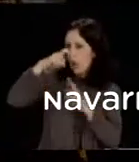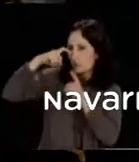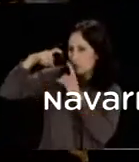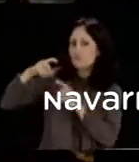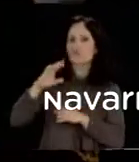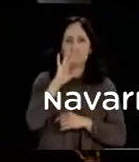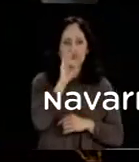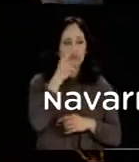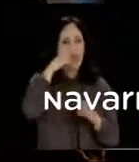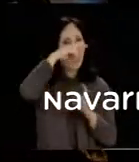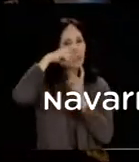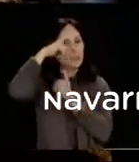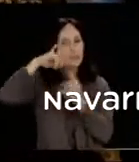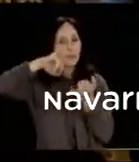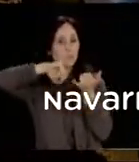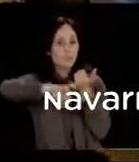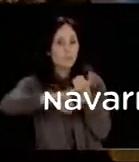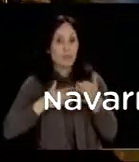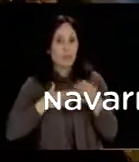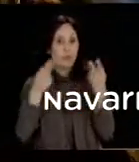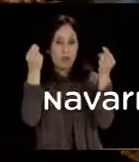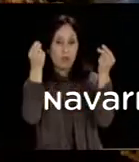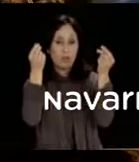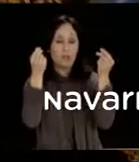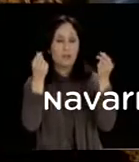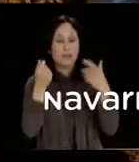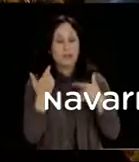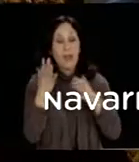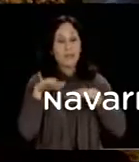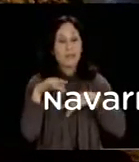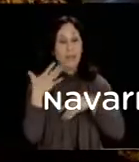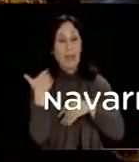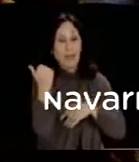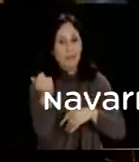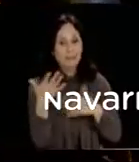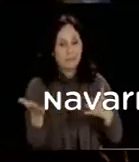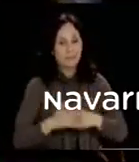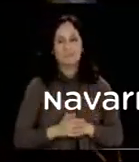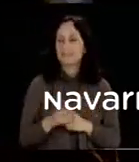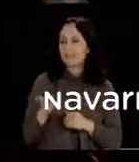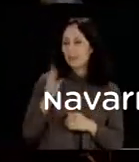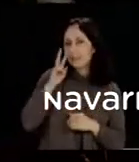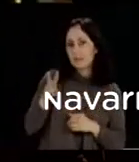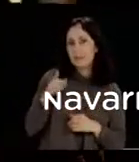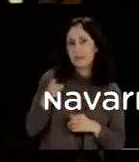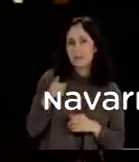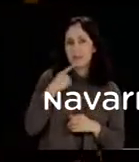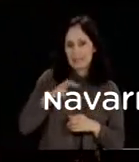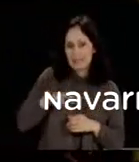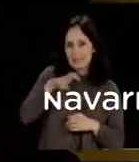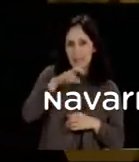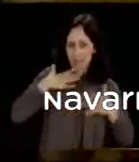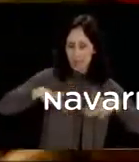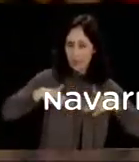años. Mi marido todo baila con los estanzaris y nos embola en estas cosas, nos lleva a todos los sitios. Y os veo aquí, estáis en escalera, pero todas